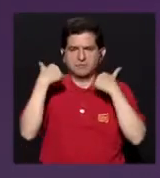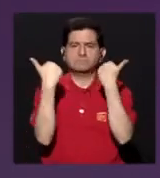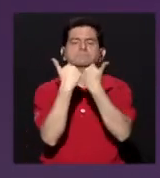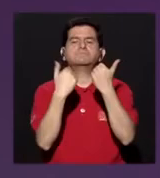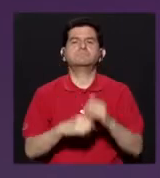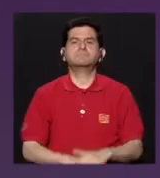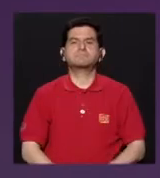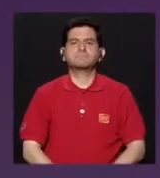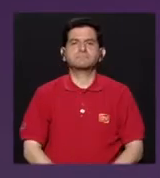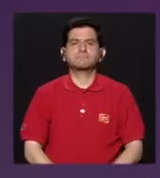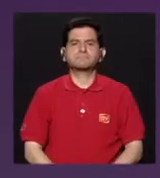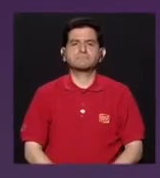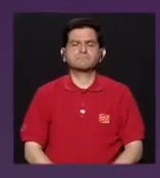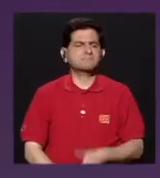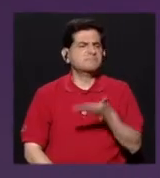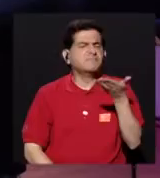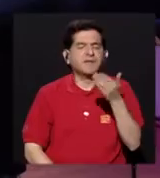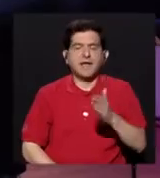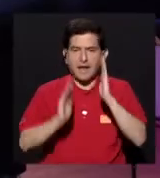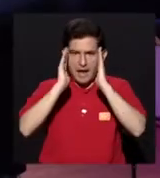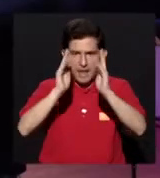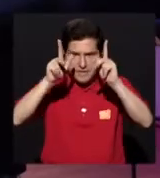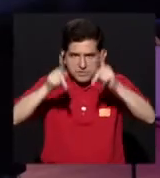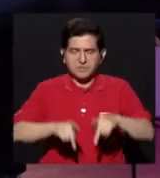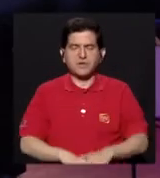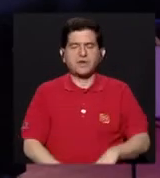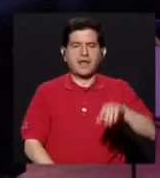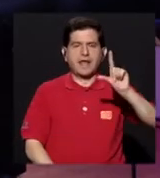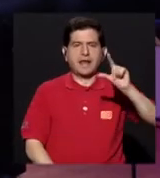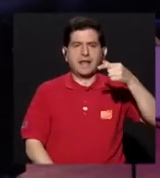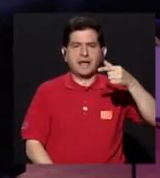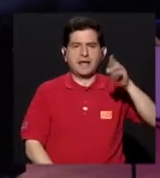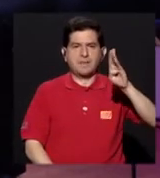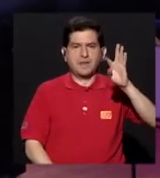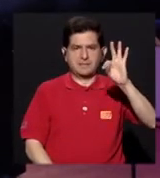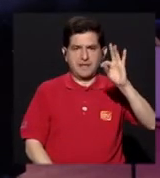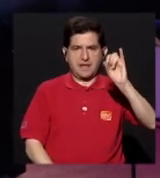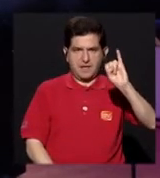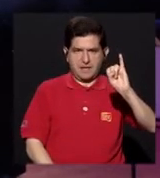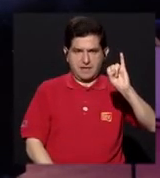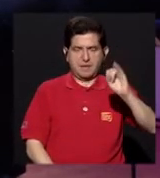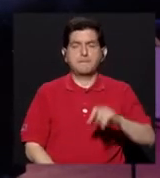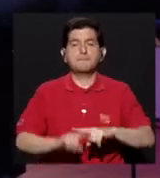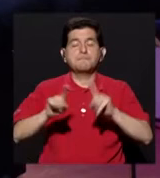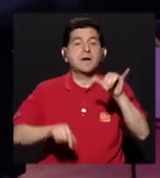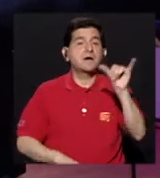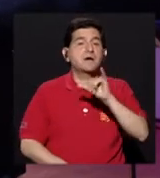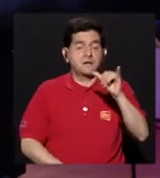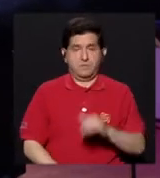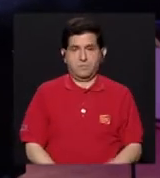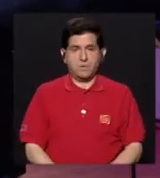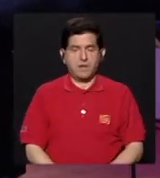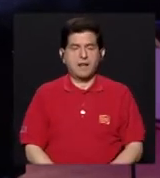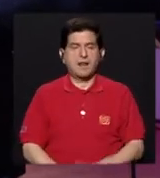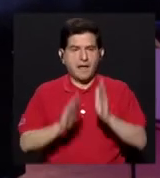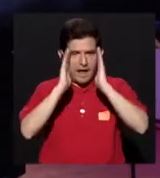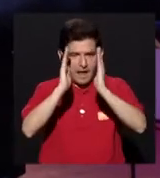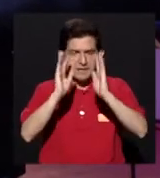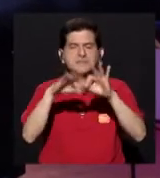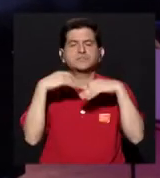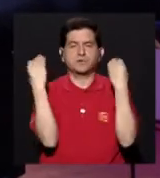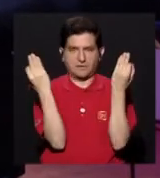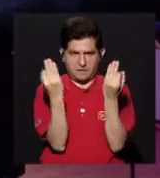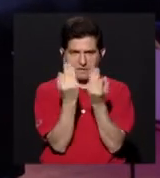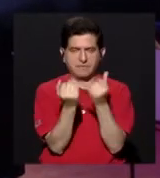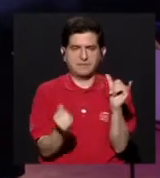Y básicamente era la atención a las personas LGBT, y, pero también era la atención a